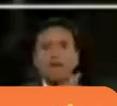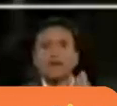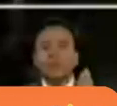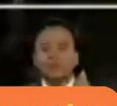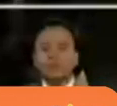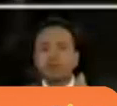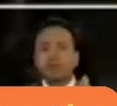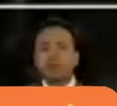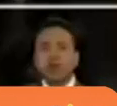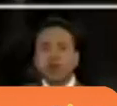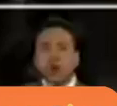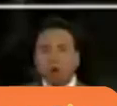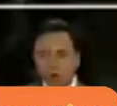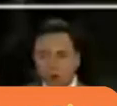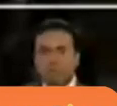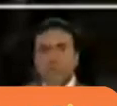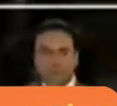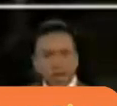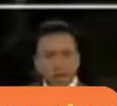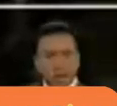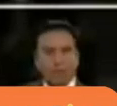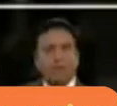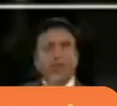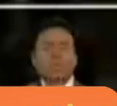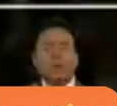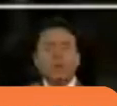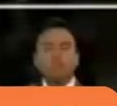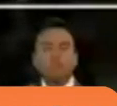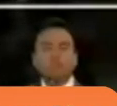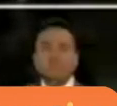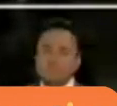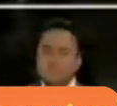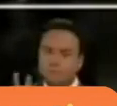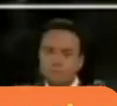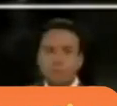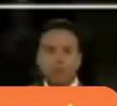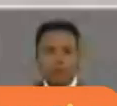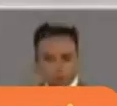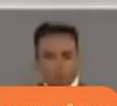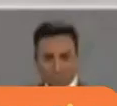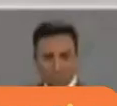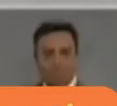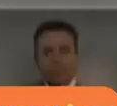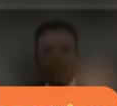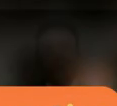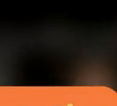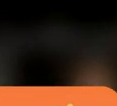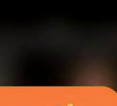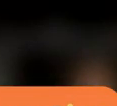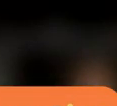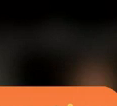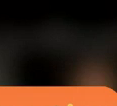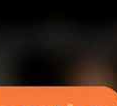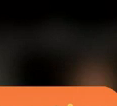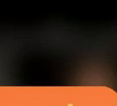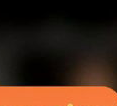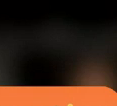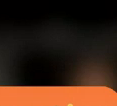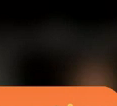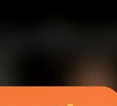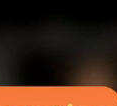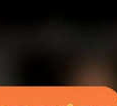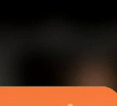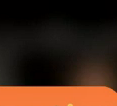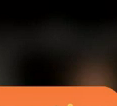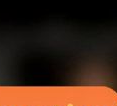regulación del lobby, mejorando lo actual, y de los conflictos de intereses en el ejercicio de la función pública. Tenemos una estrategia nacional